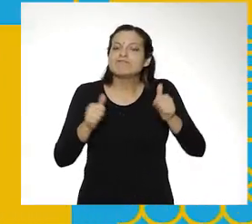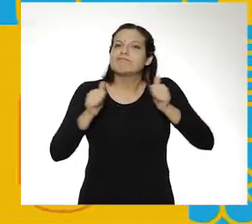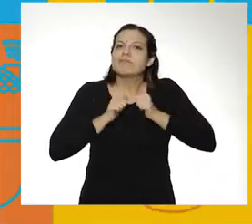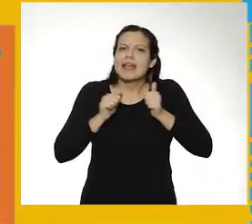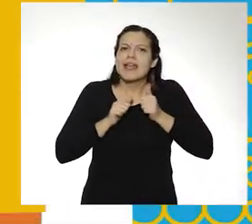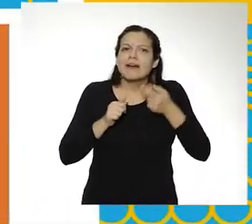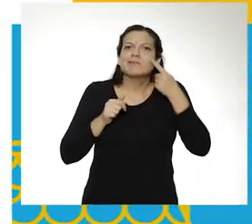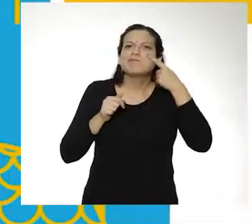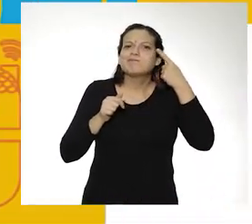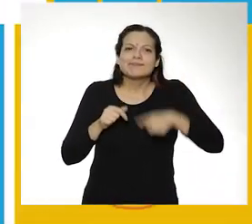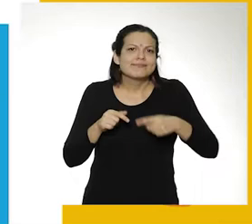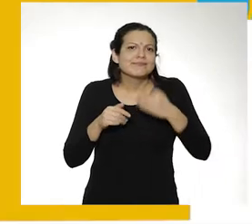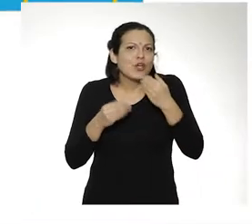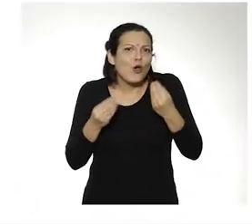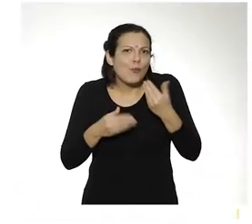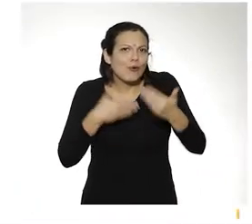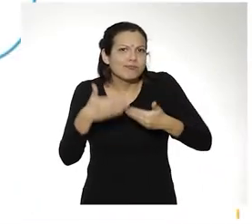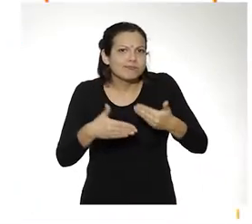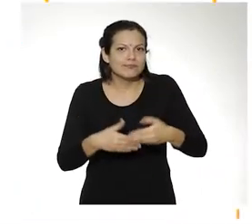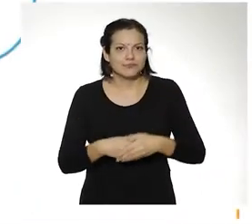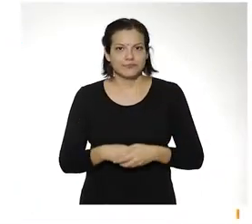explicar.